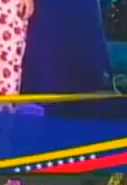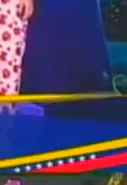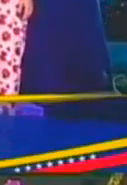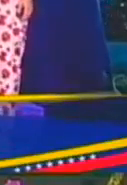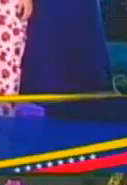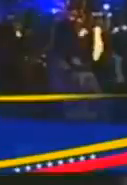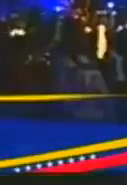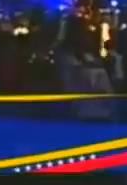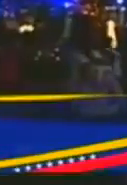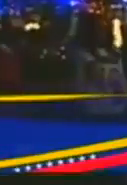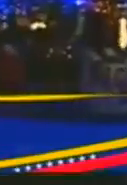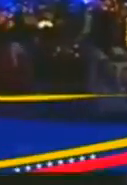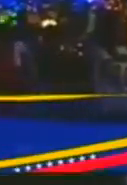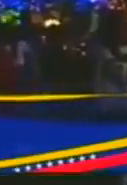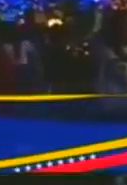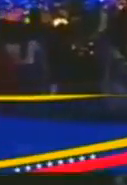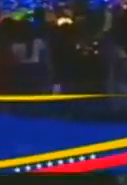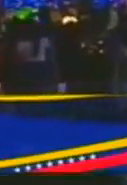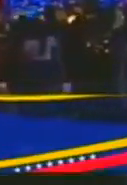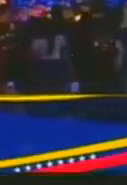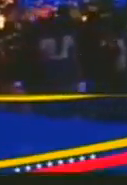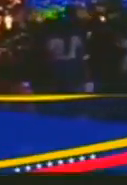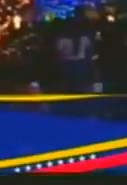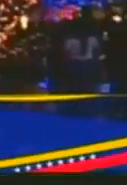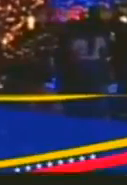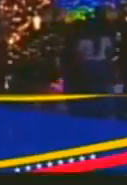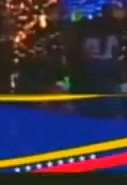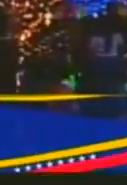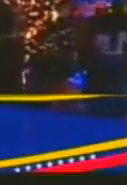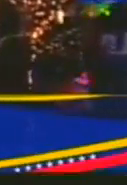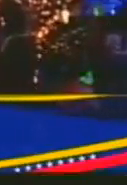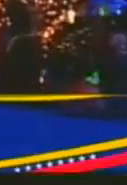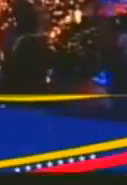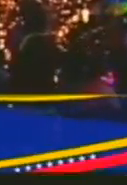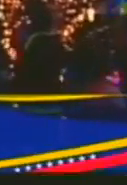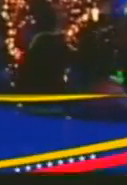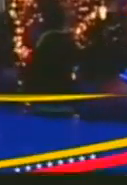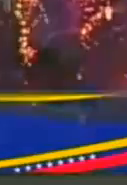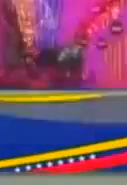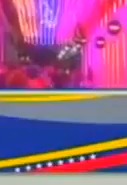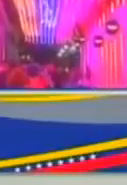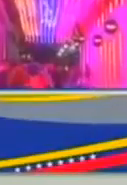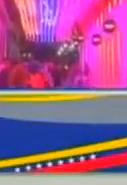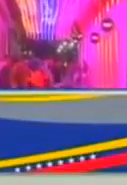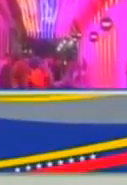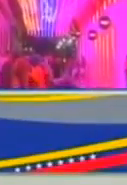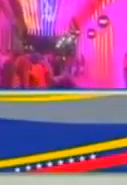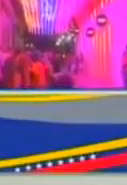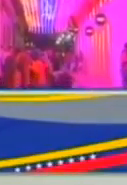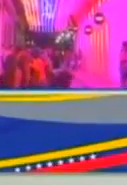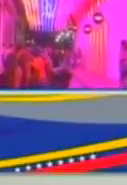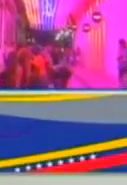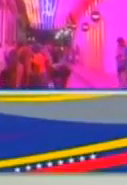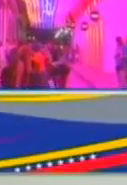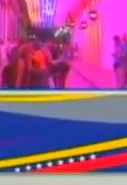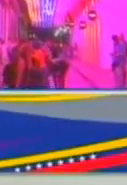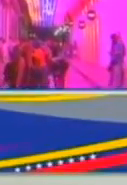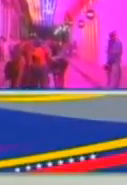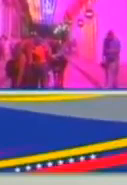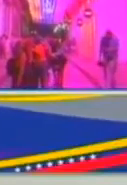estar escogiendo a la reina de la Feria de la Chinita, el domingo vamos a tener el desfile de feria, vamos a hacer los encendidos en San Francisco, vamos a